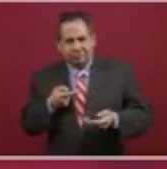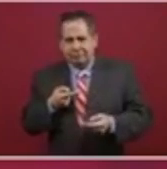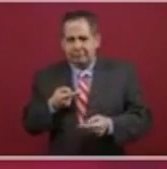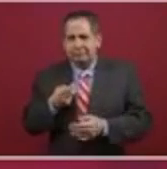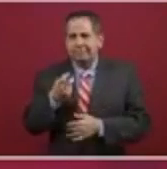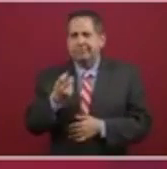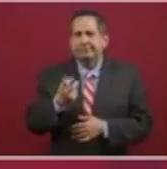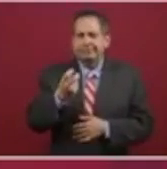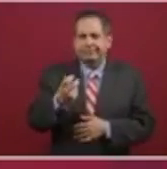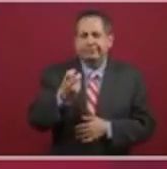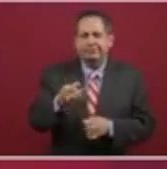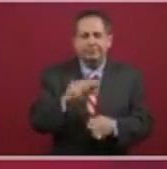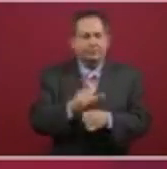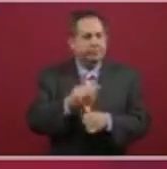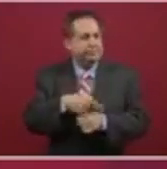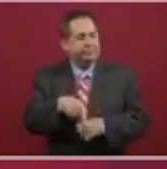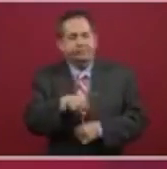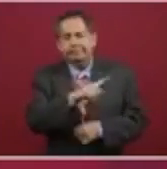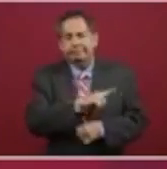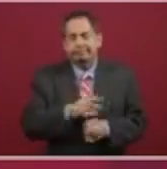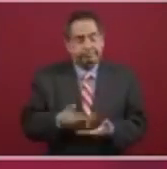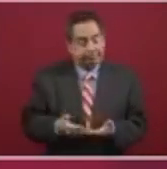ahora